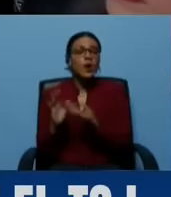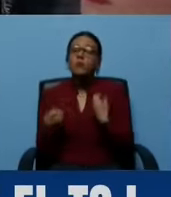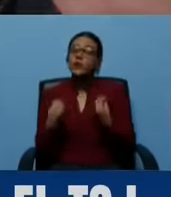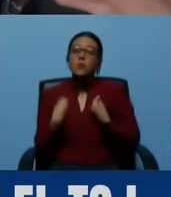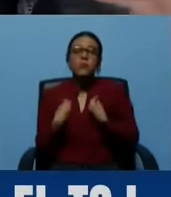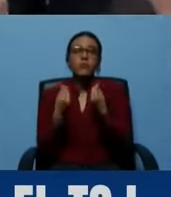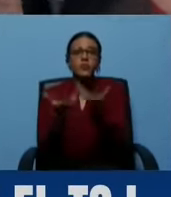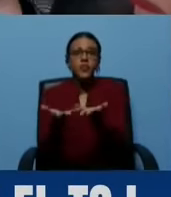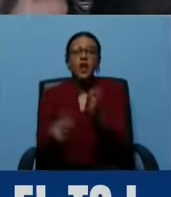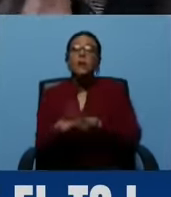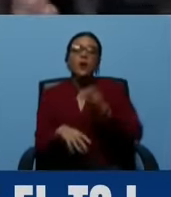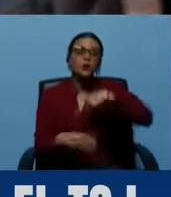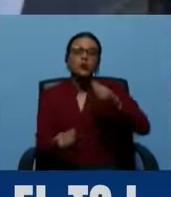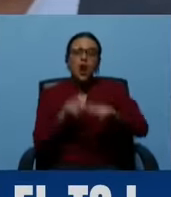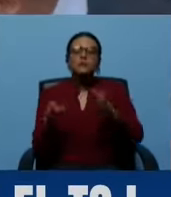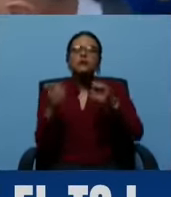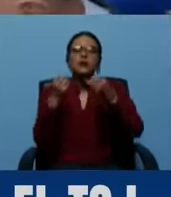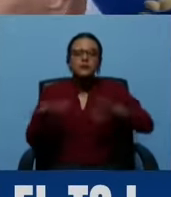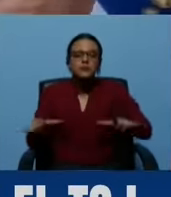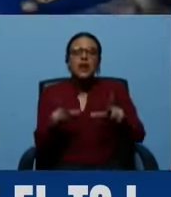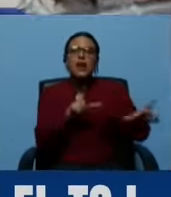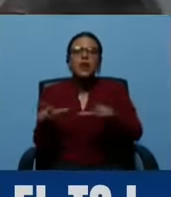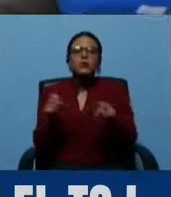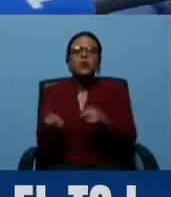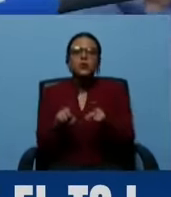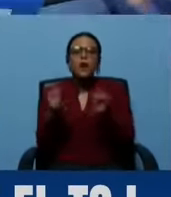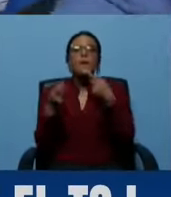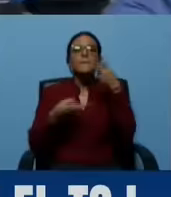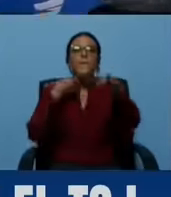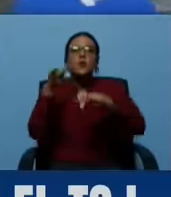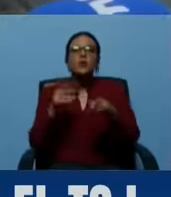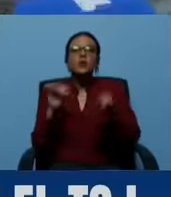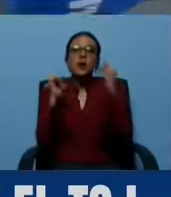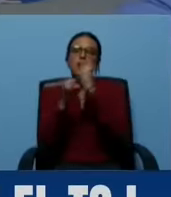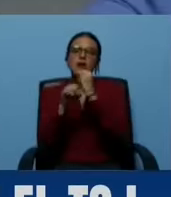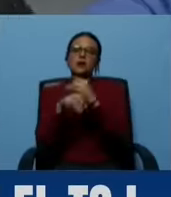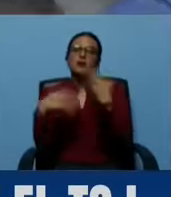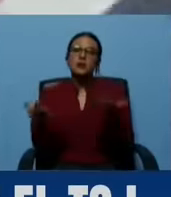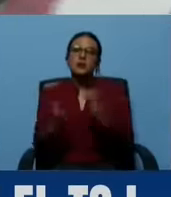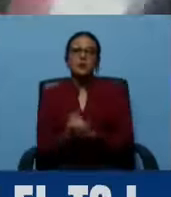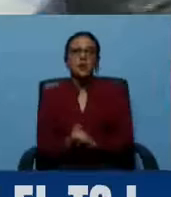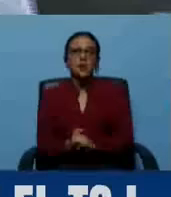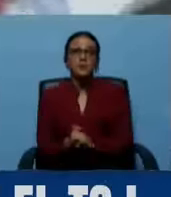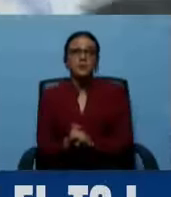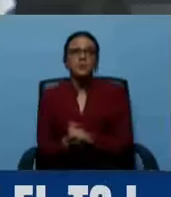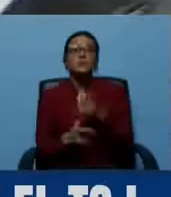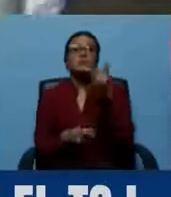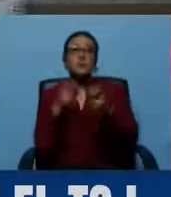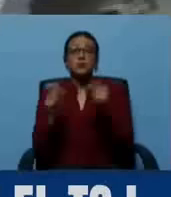lo que ya se hizo a través de la plataforma. Pero ¿cómo? Si es la sala electoral, hay más actas que